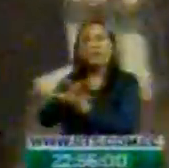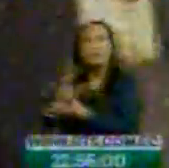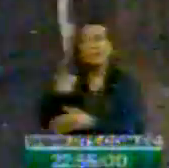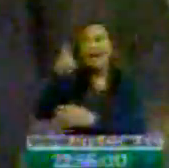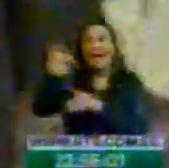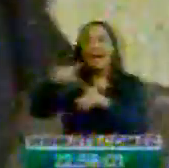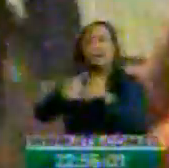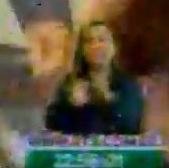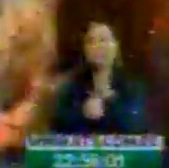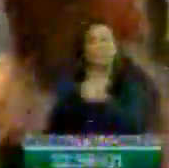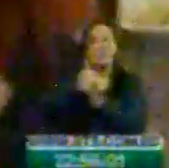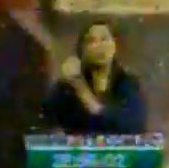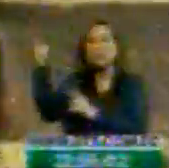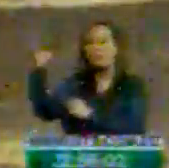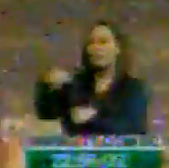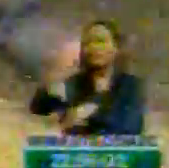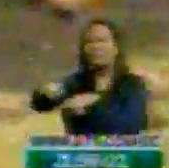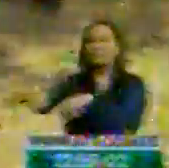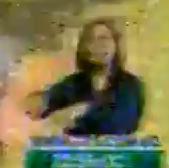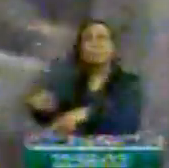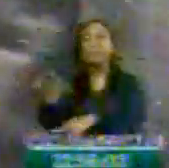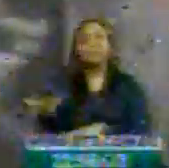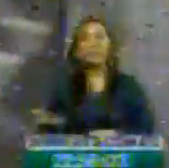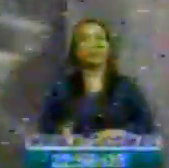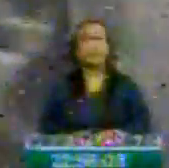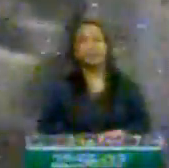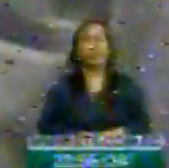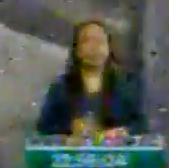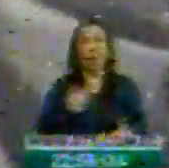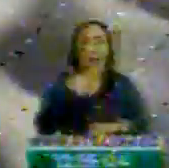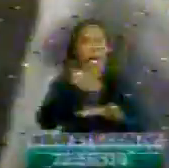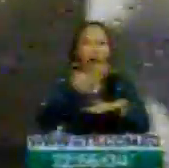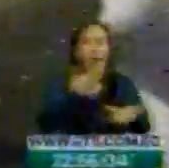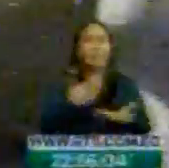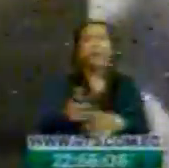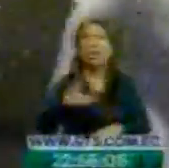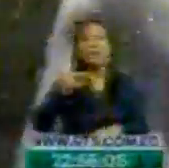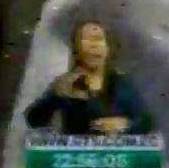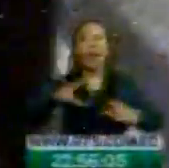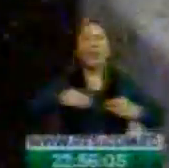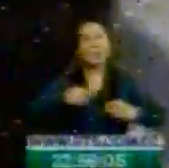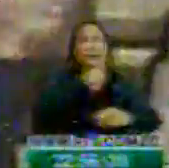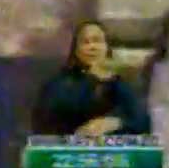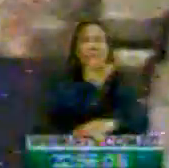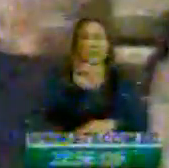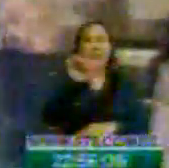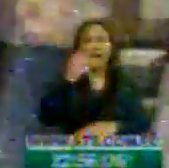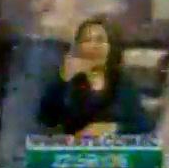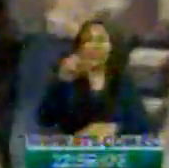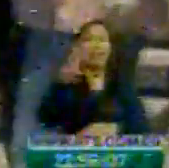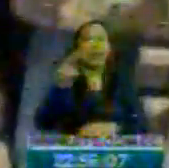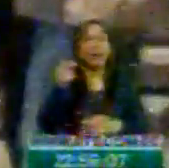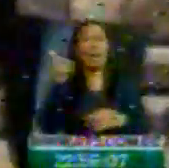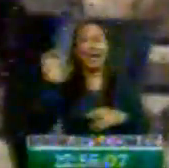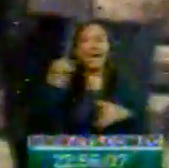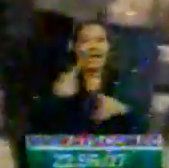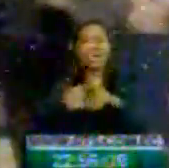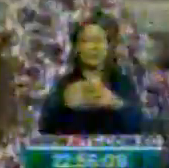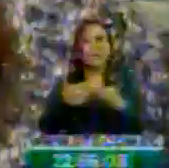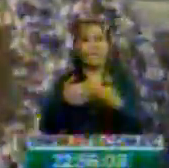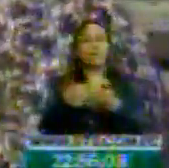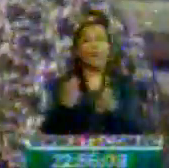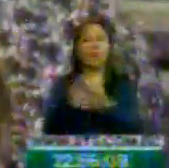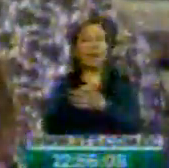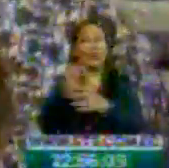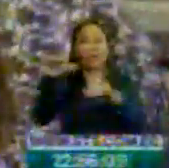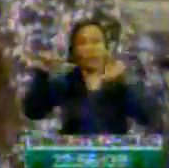Interior César Navas para ampliar su versión, comparecencia que fue rechazada por Yadira Aguagallo, exnovia del fotógrafo.